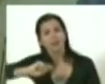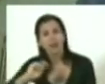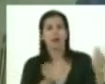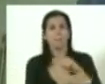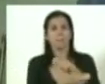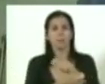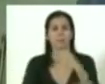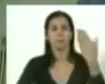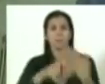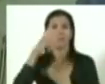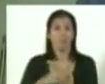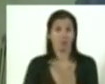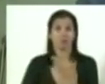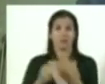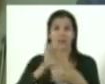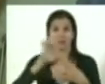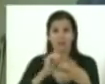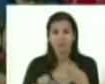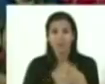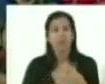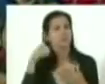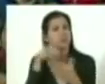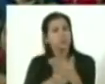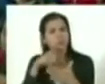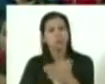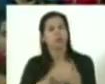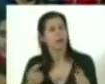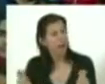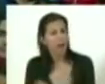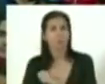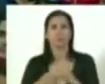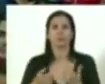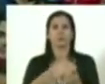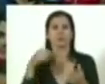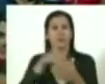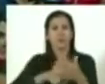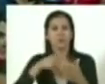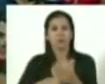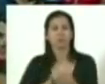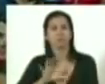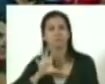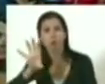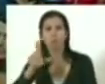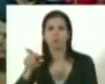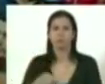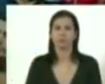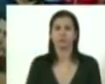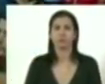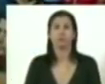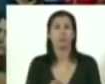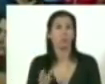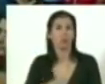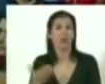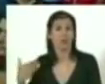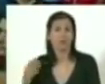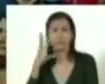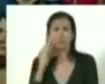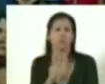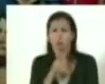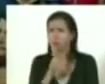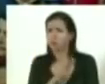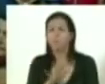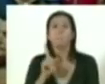estrategia de combate, de lucha patriótica, luego de la experiencia amarga